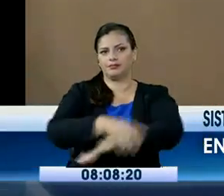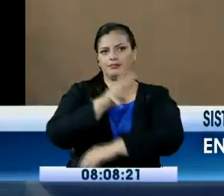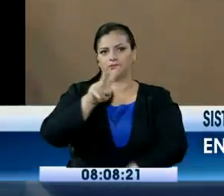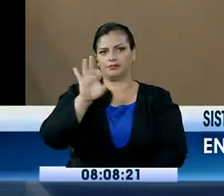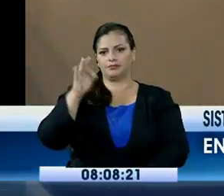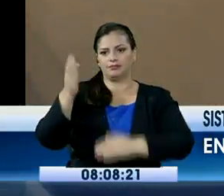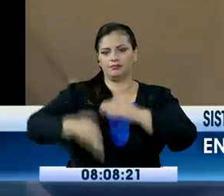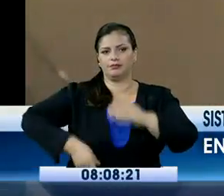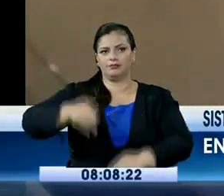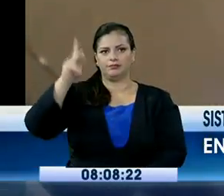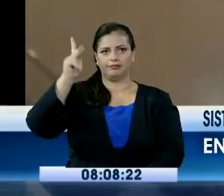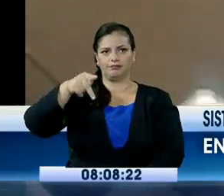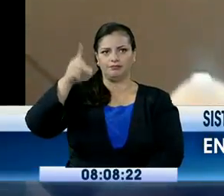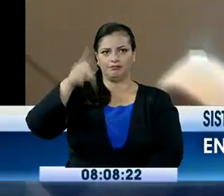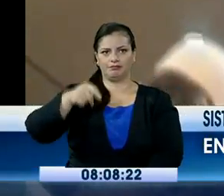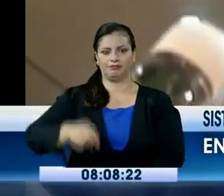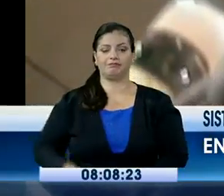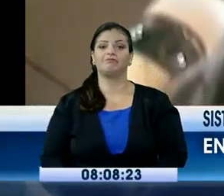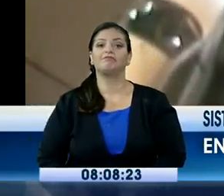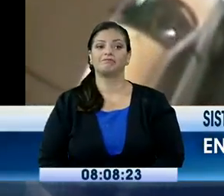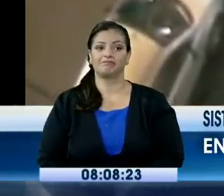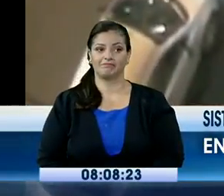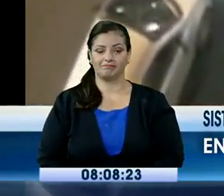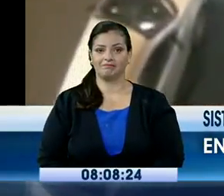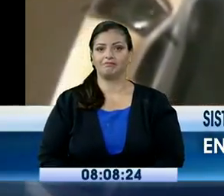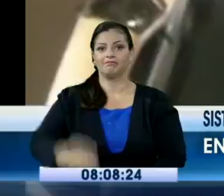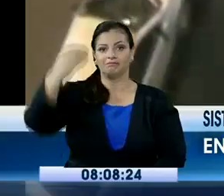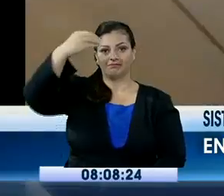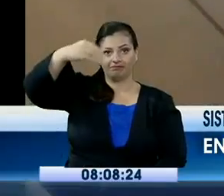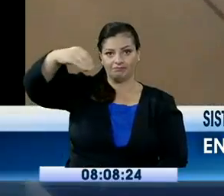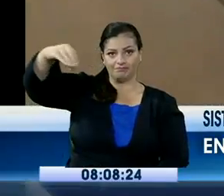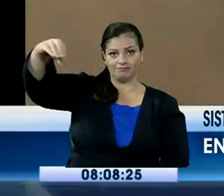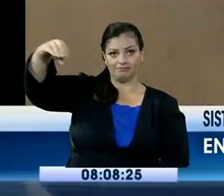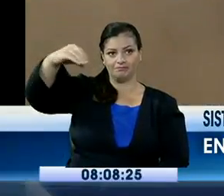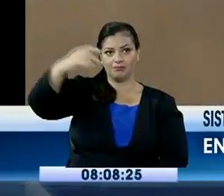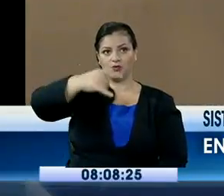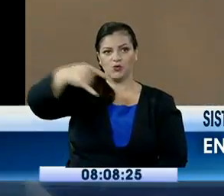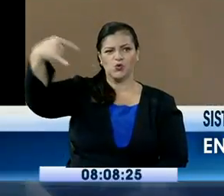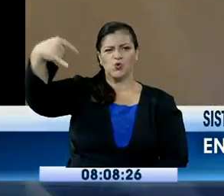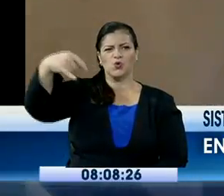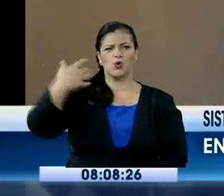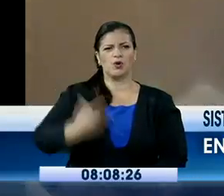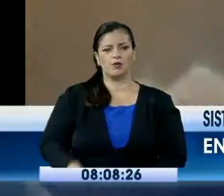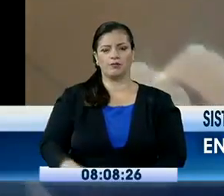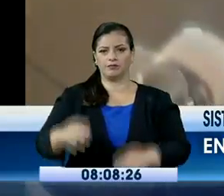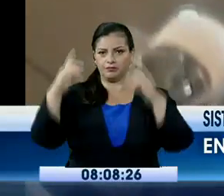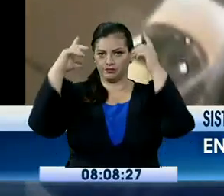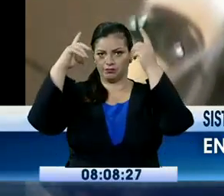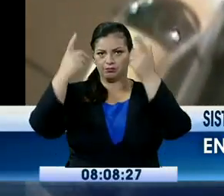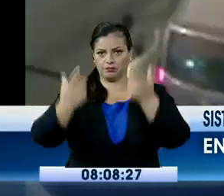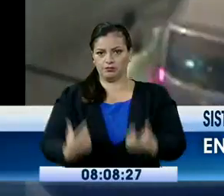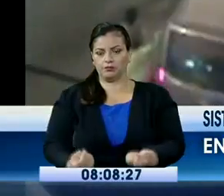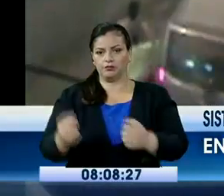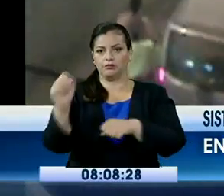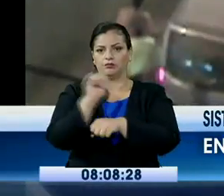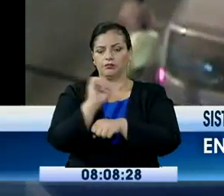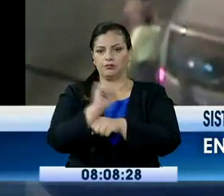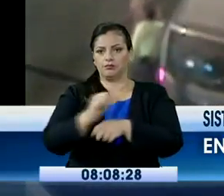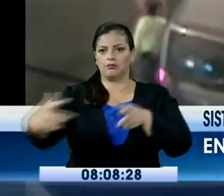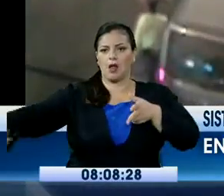otro accidente. Asimismo, este sistema de videovigilancia registró el choque entre estos dos